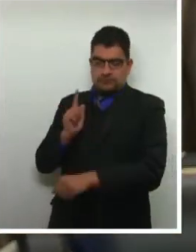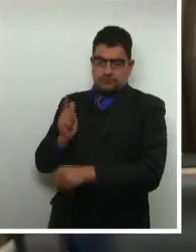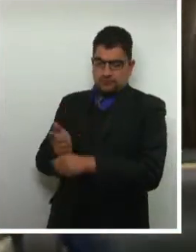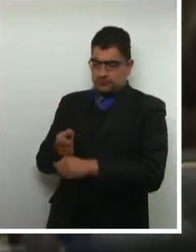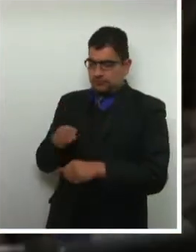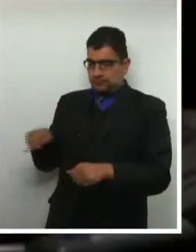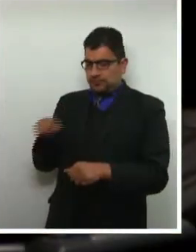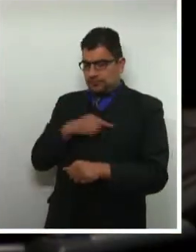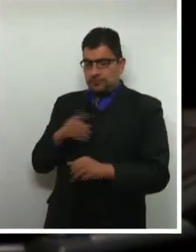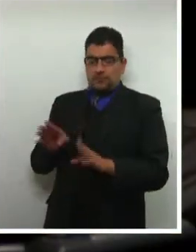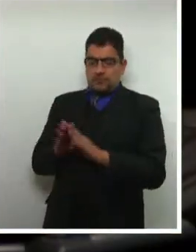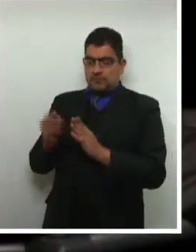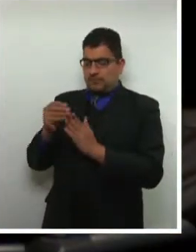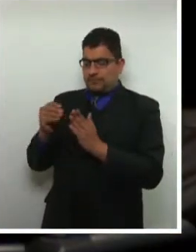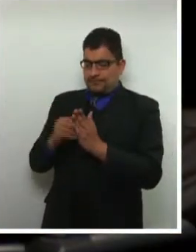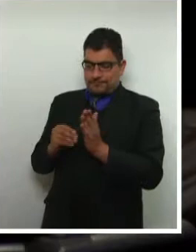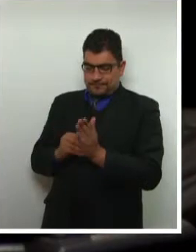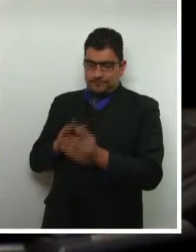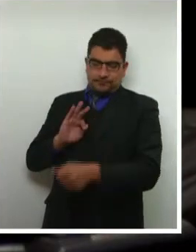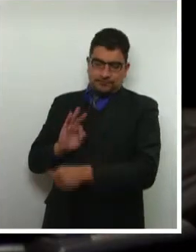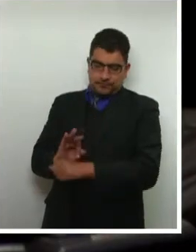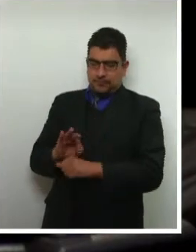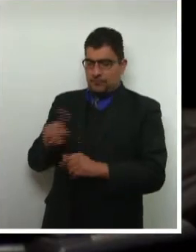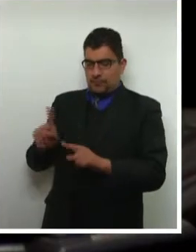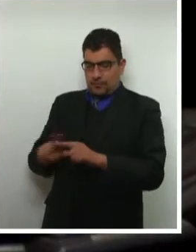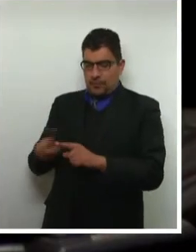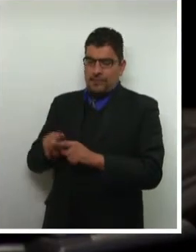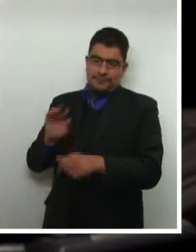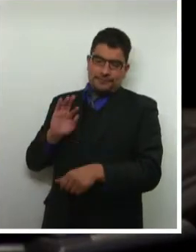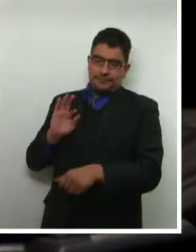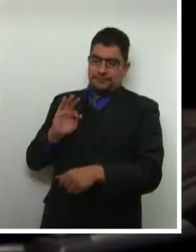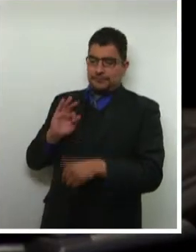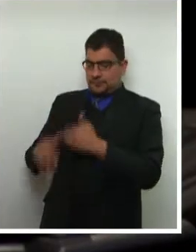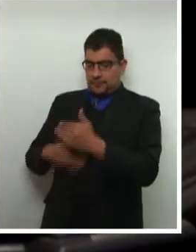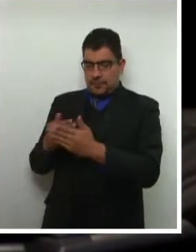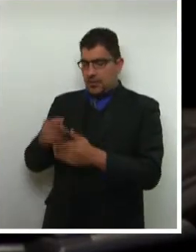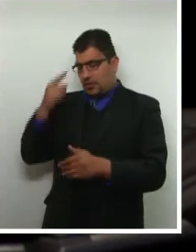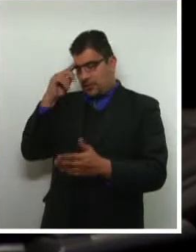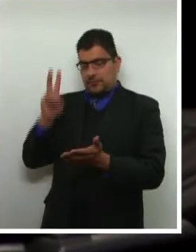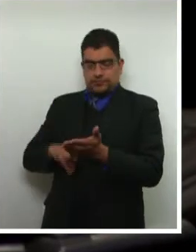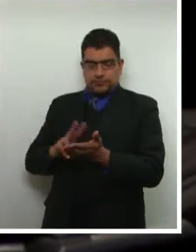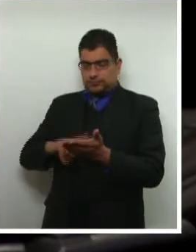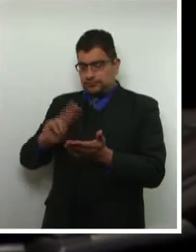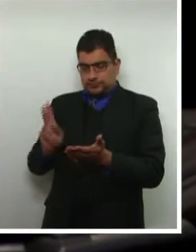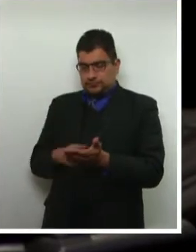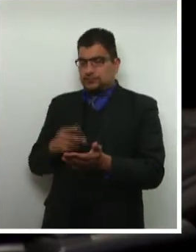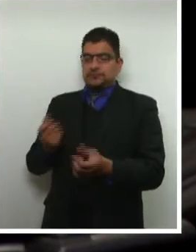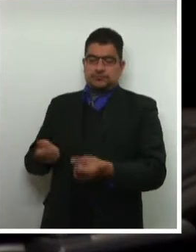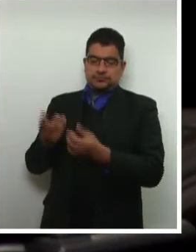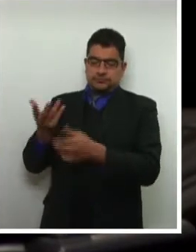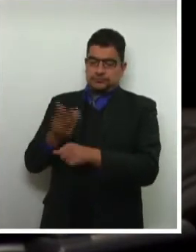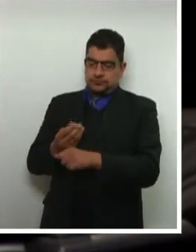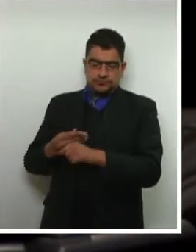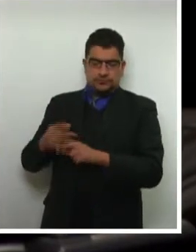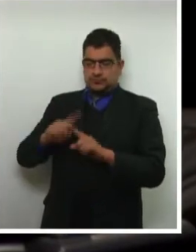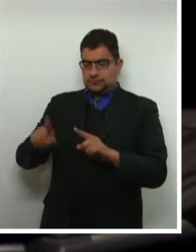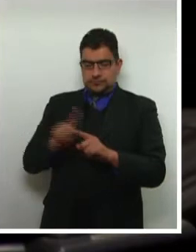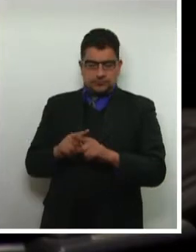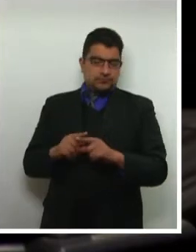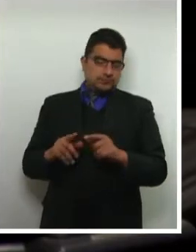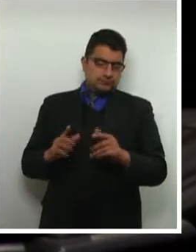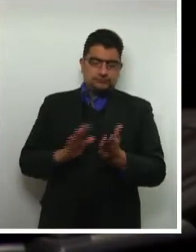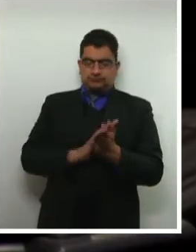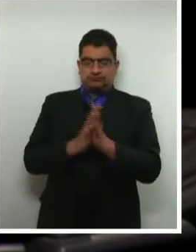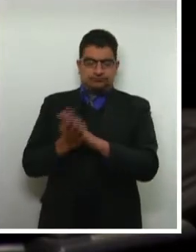identificación, registro, preservación, protección, conservación, revalorización, restauración, investigación y